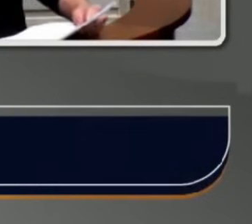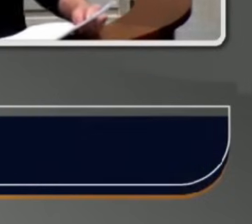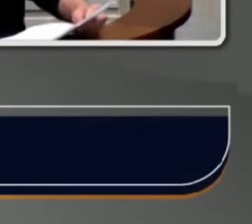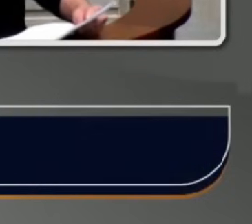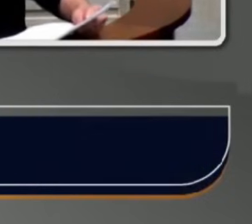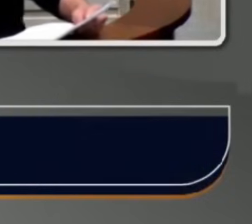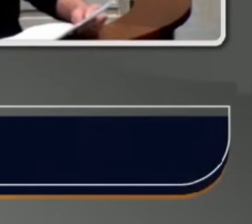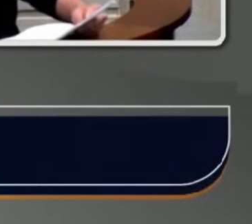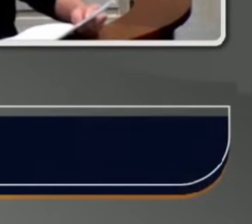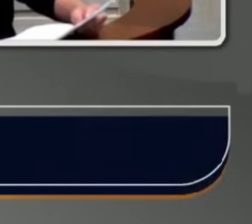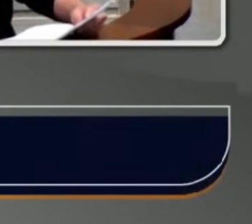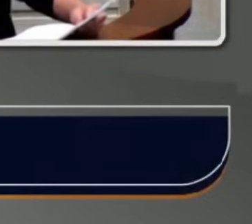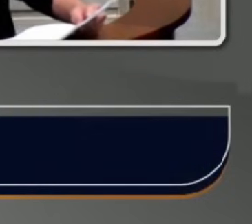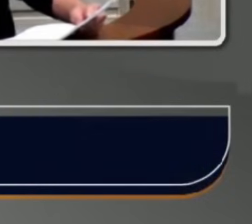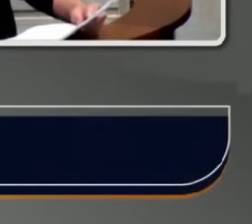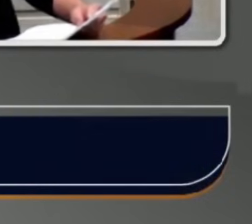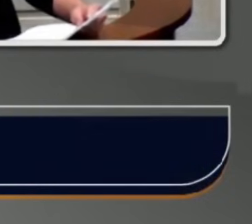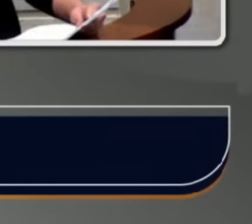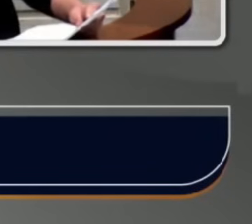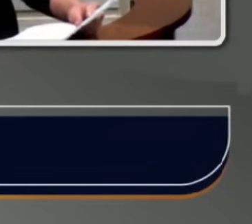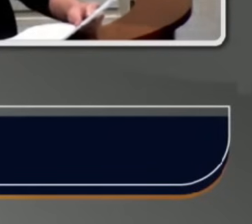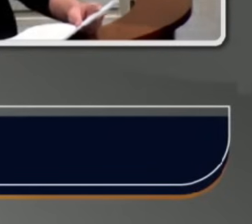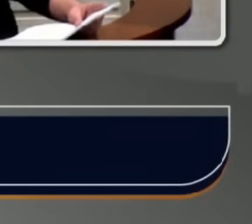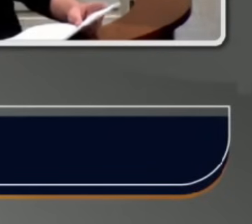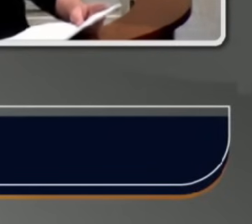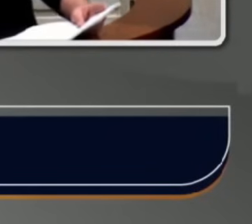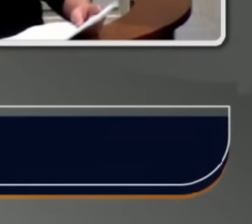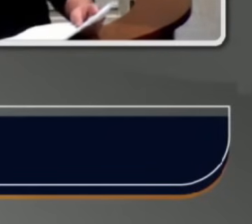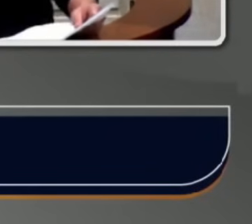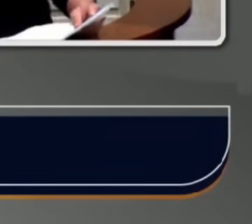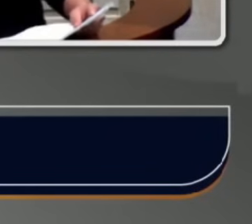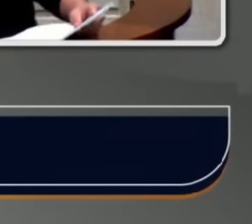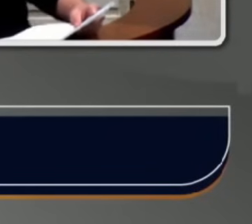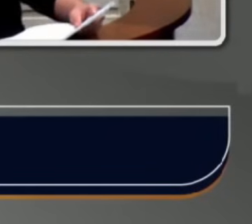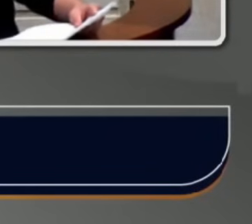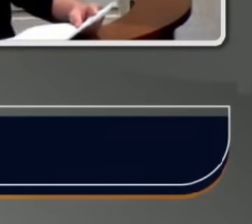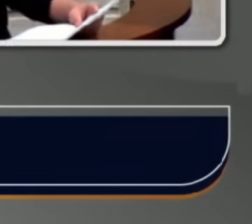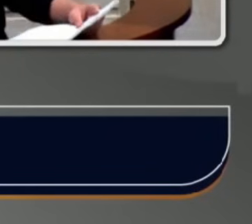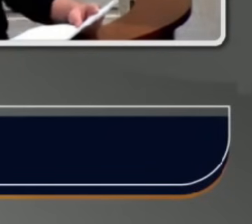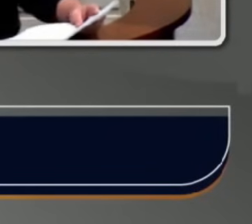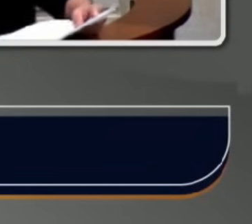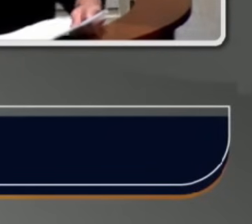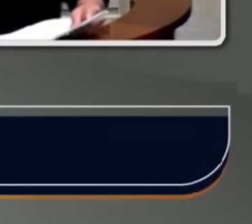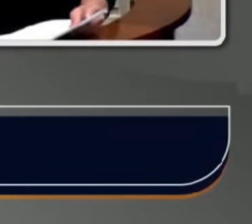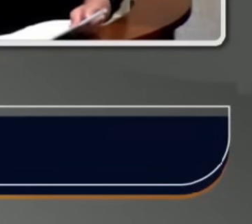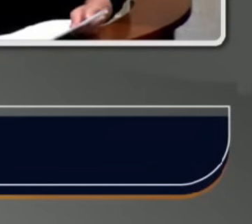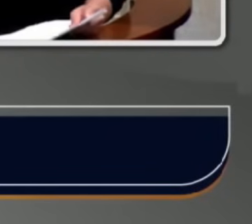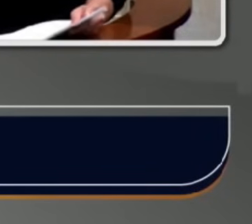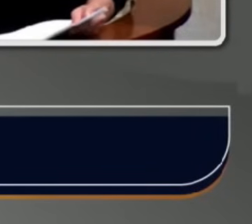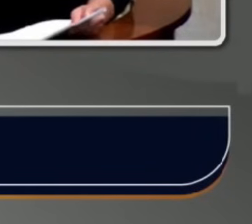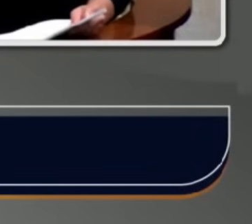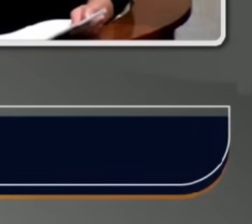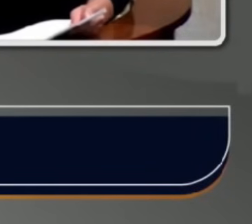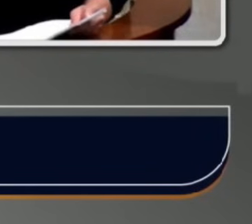tengan cierta estabilidad, es decir, mejoran las condiciones en favor del privado y mejoran también su